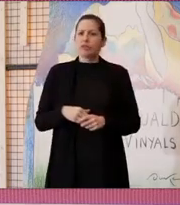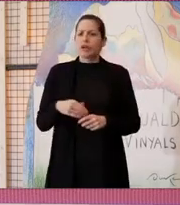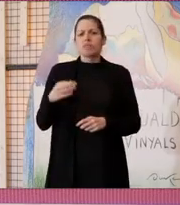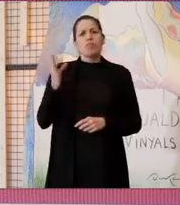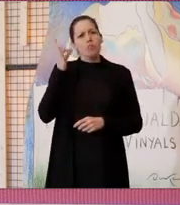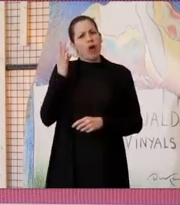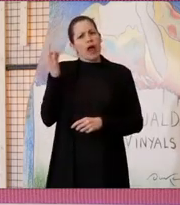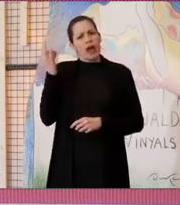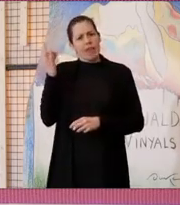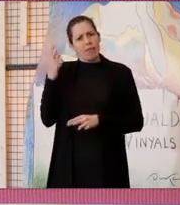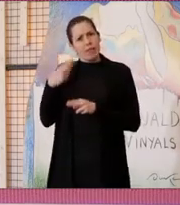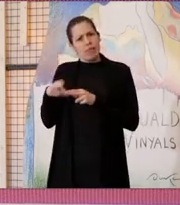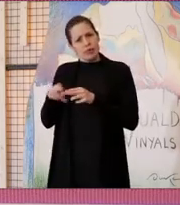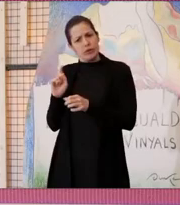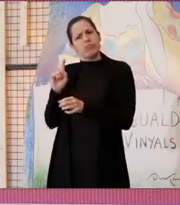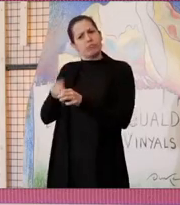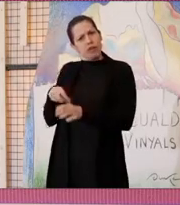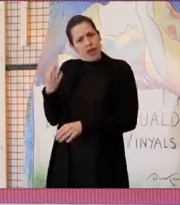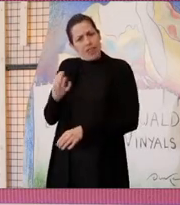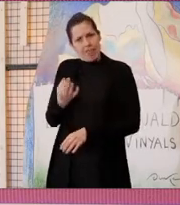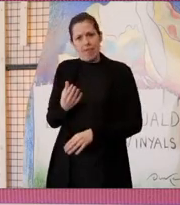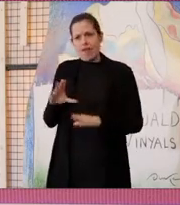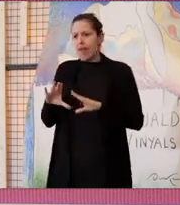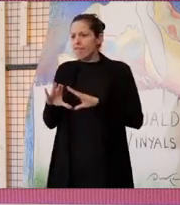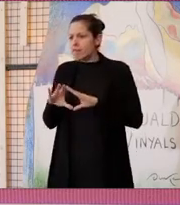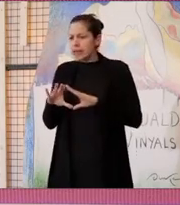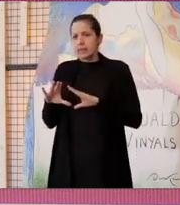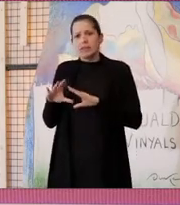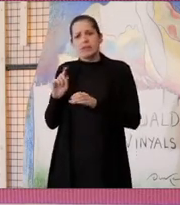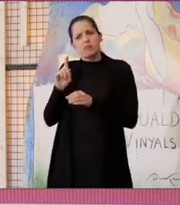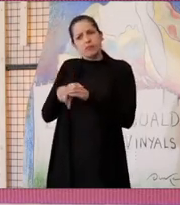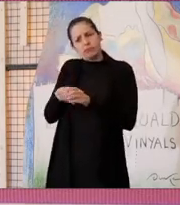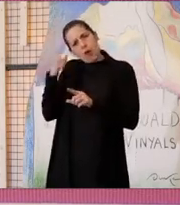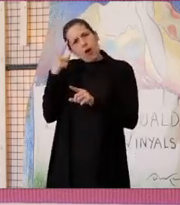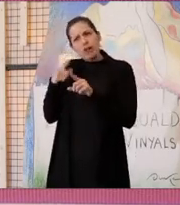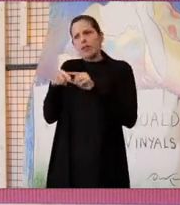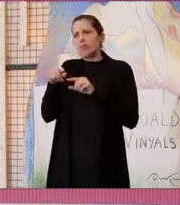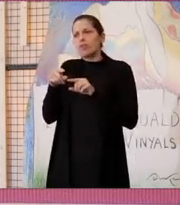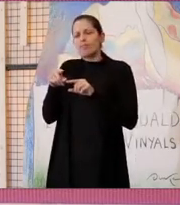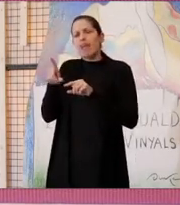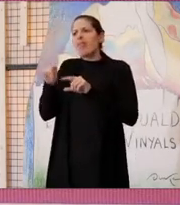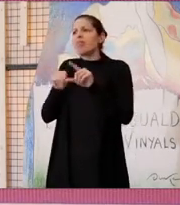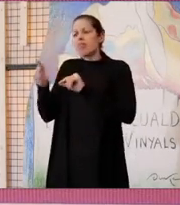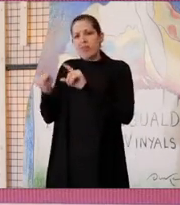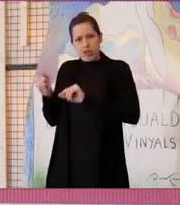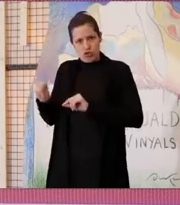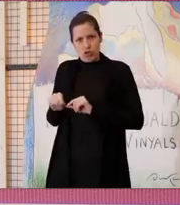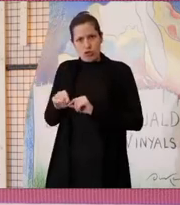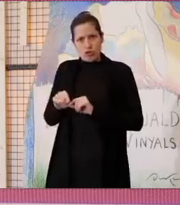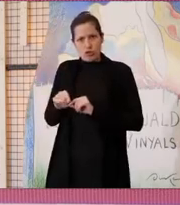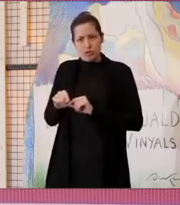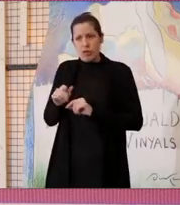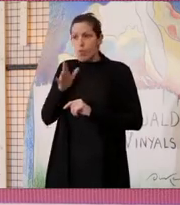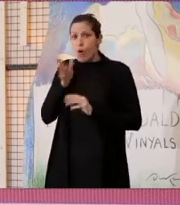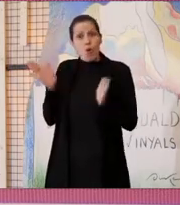si no está en las feministas en la toma de decisiones darme la tiene toda la razón nos avanza absolutamente